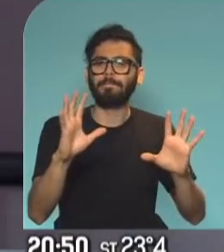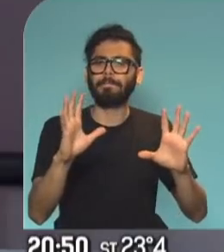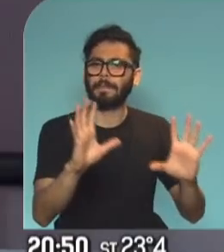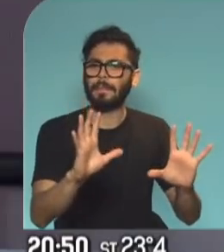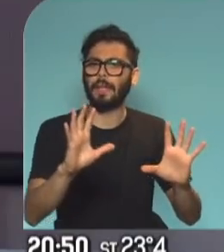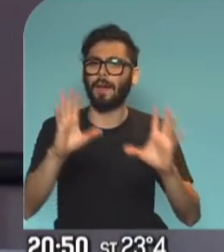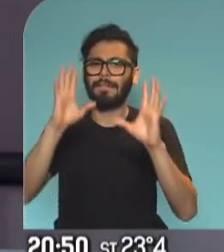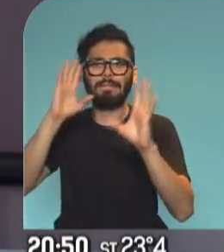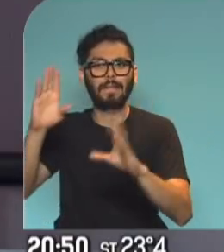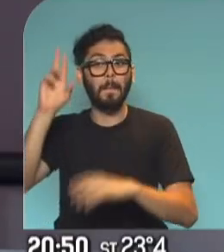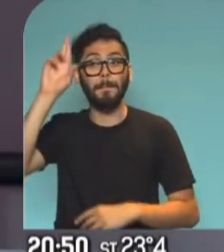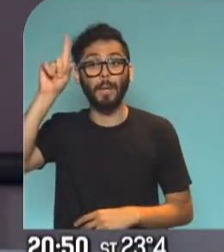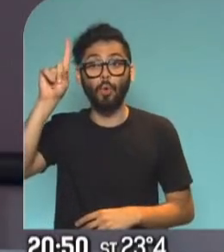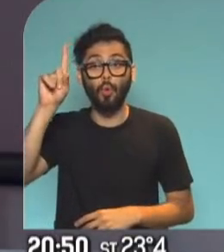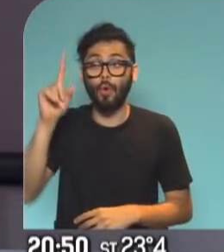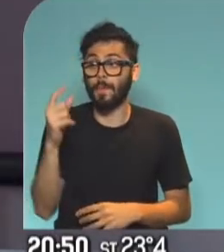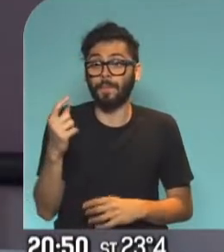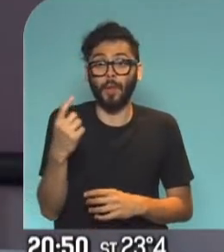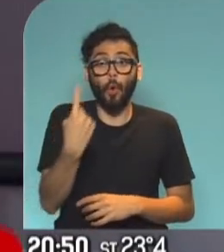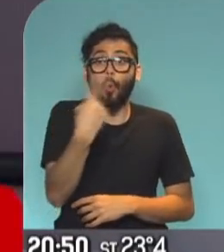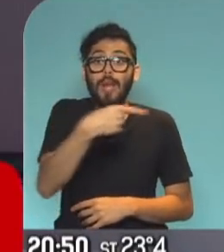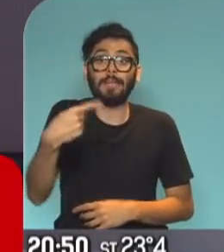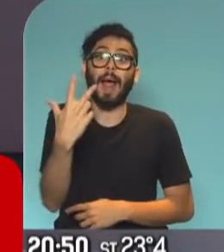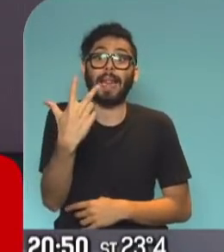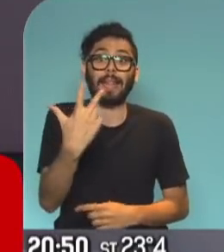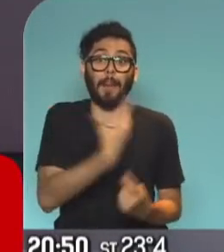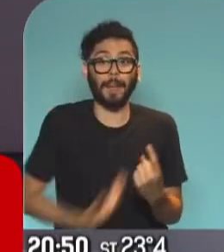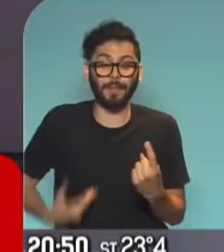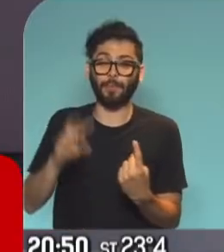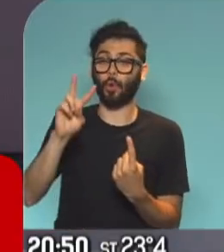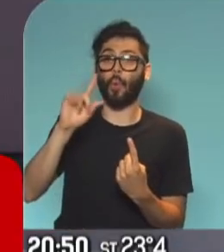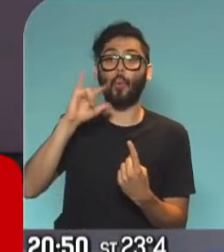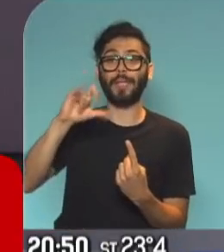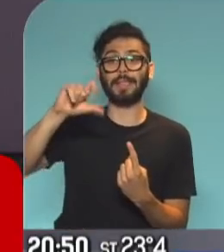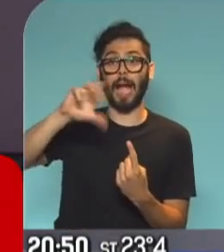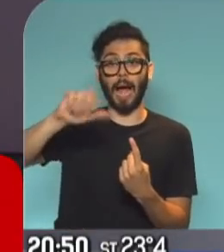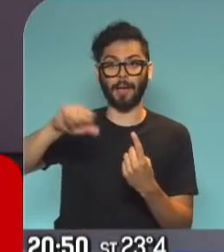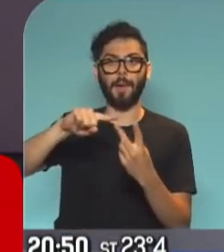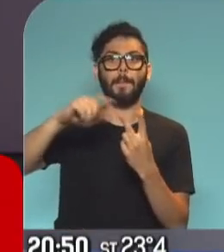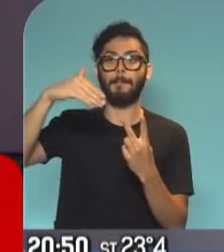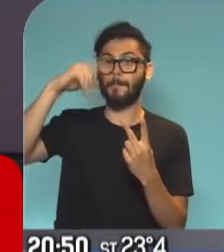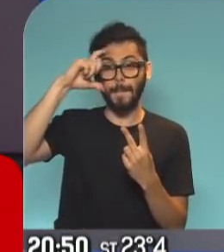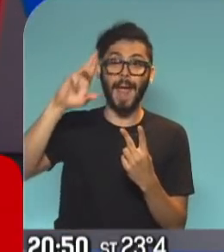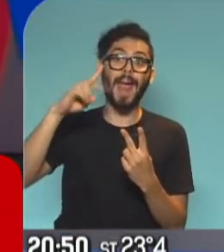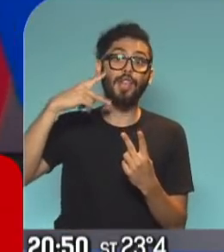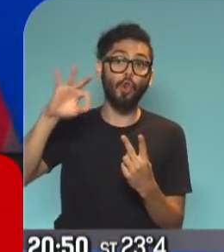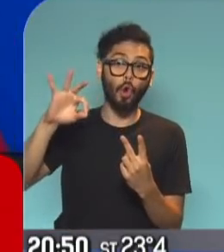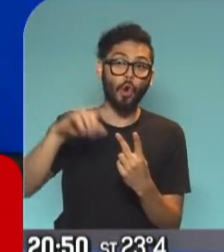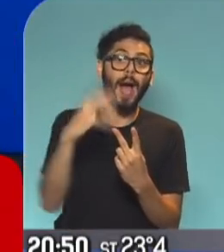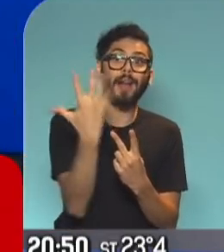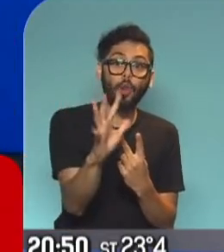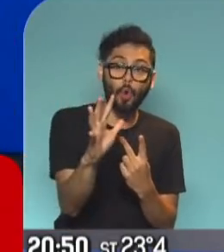tres presidentes en poco más de una semana. En el destituido Vizcarra, en el renunciado Merino y en el últimamente